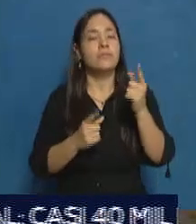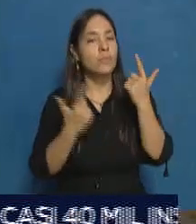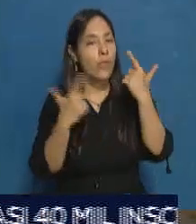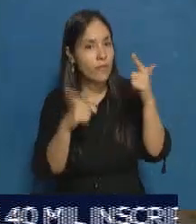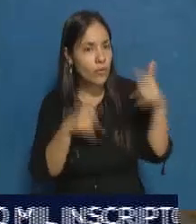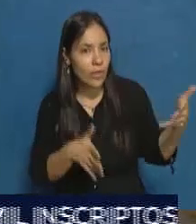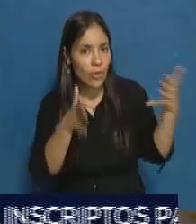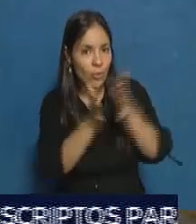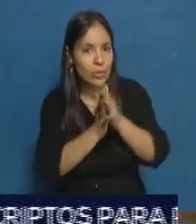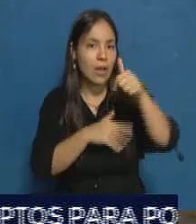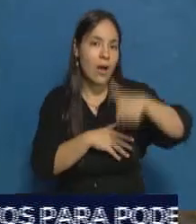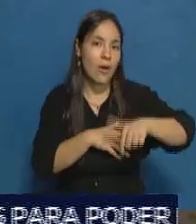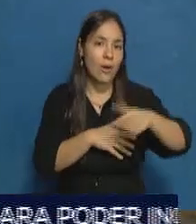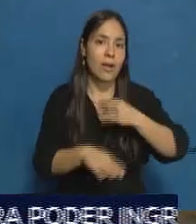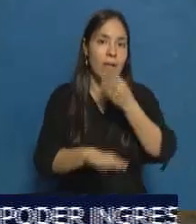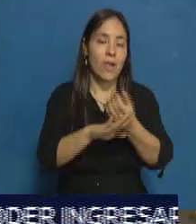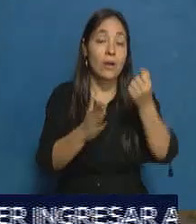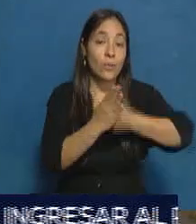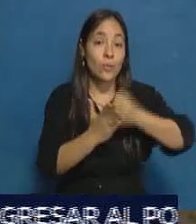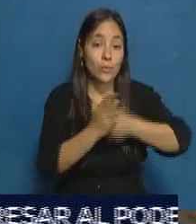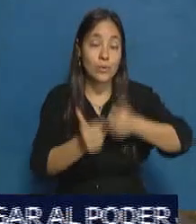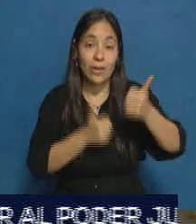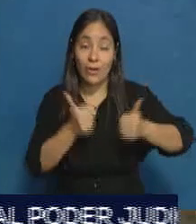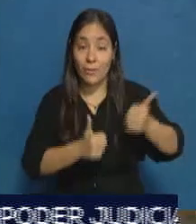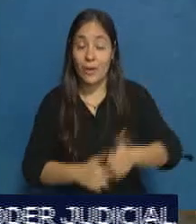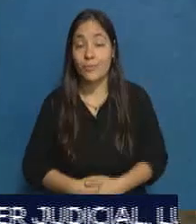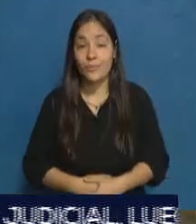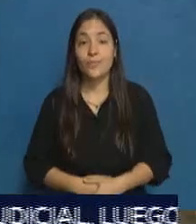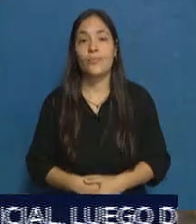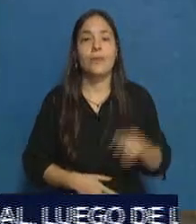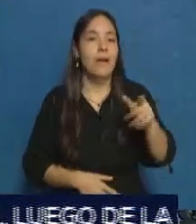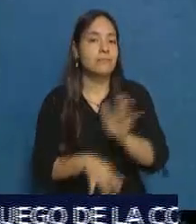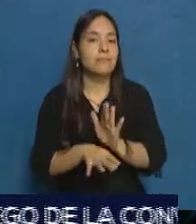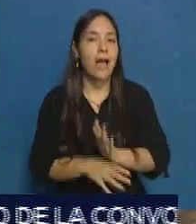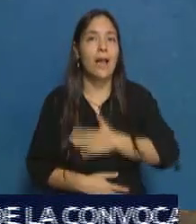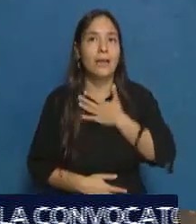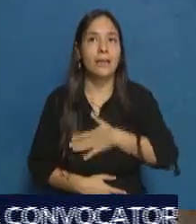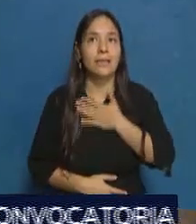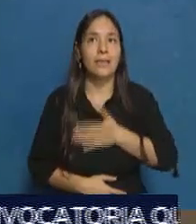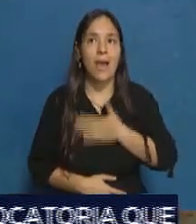momento que nos toca estar ahí peleando el campeonato, es una alegría.